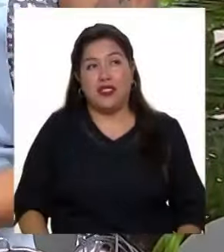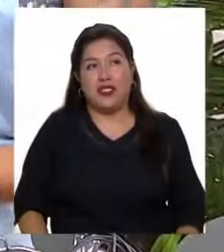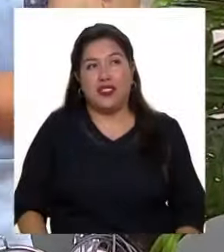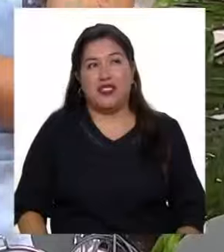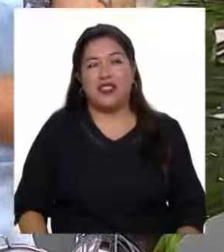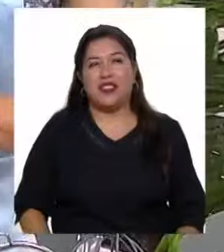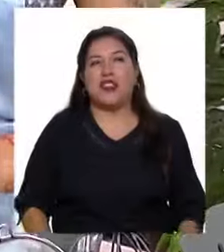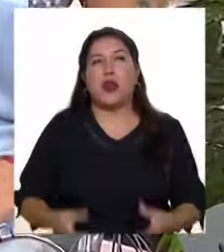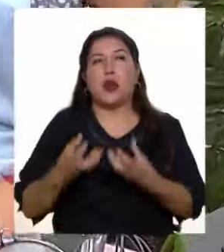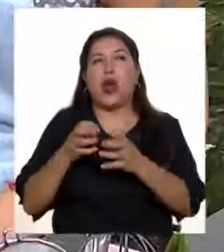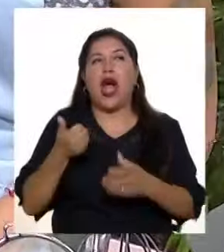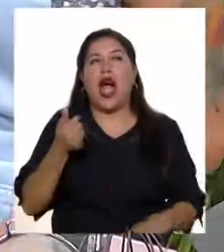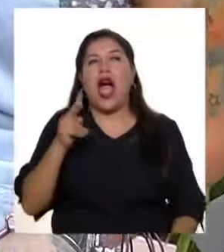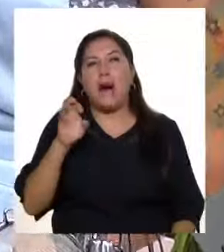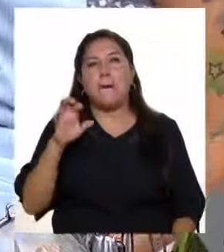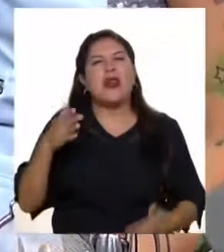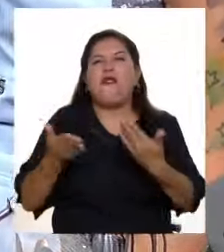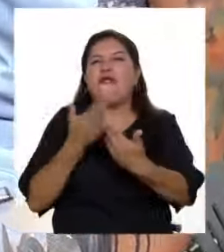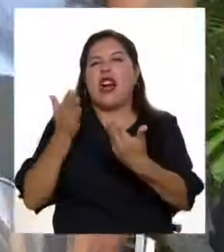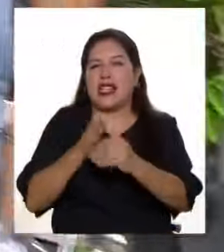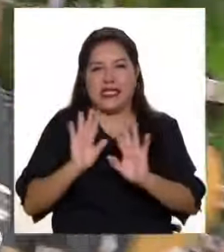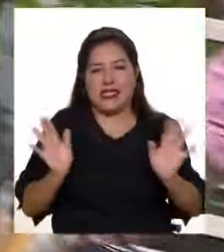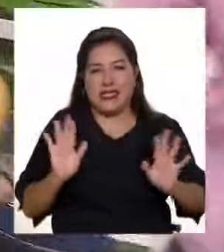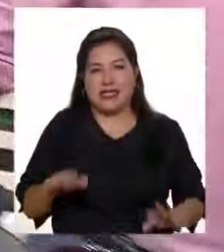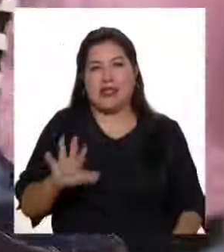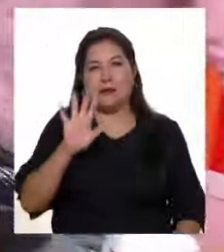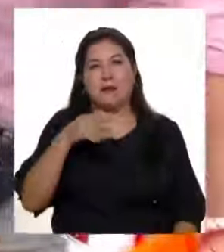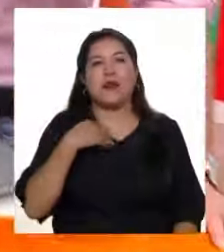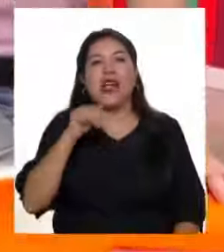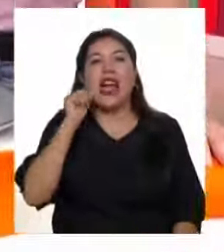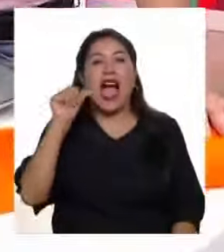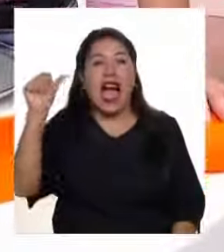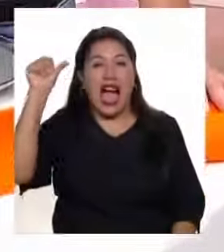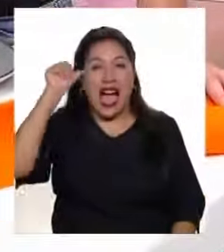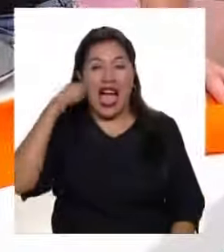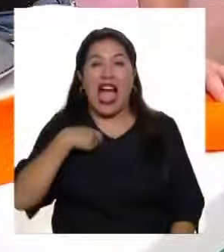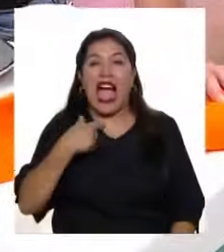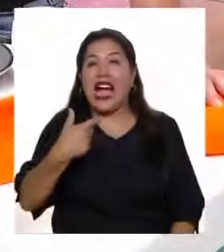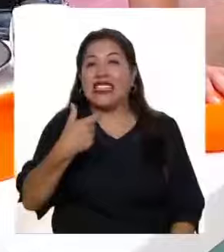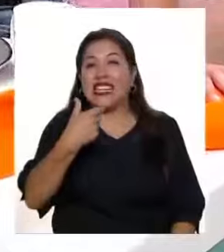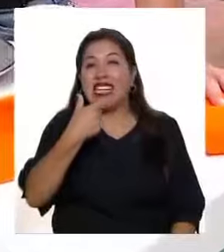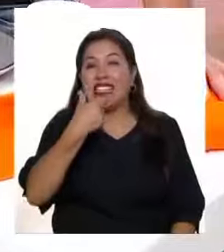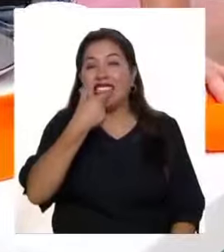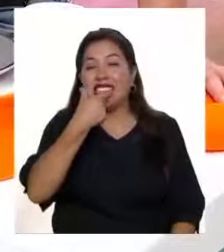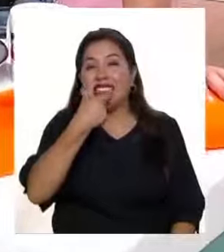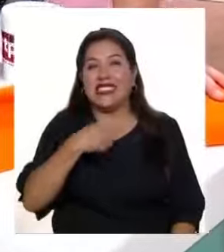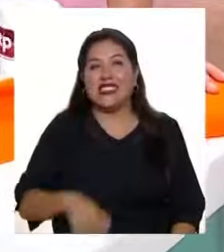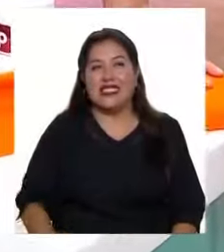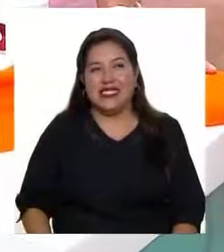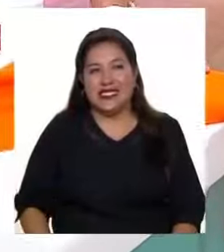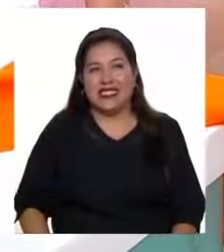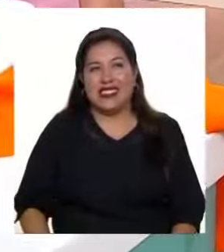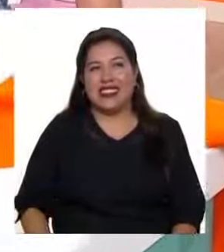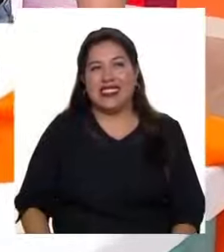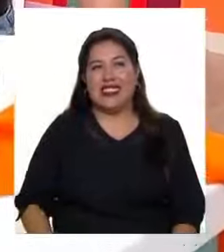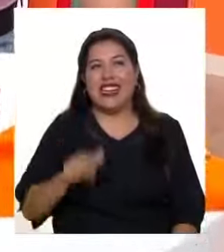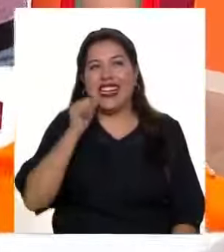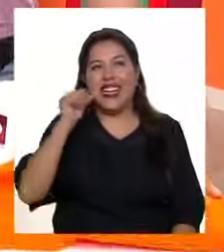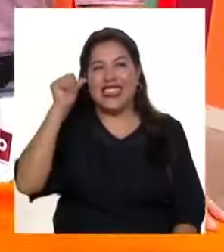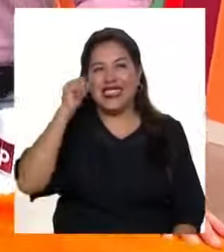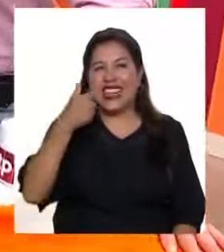sí, tu avena. No, lo práctico. Claro. Pues, pero yo preparé ayer una dietita de pollo, porque mi hija está un poquito malita de la panza. Sí. Preparé